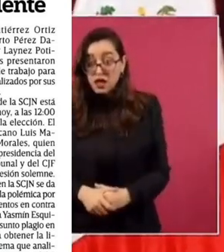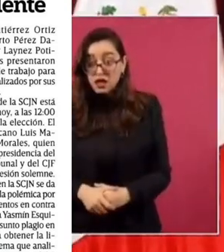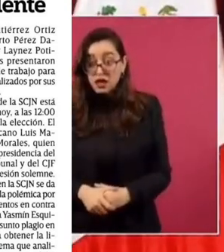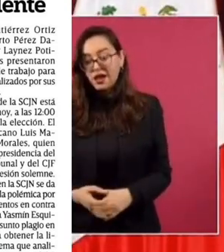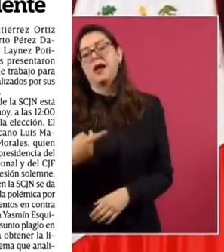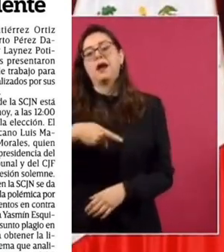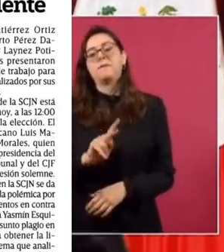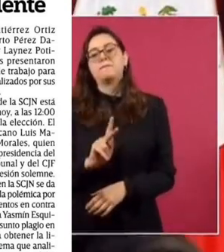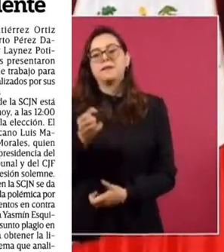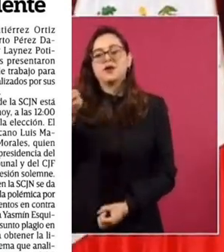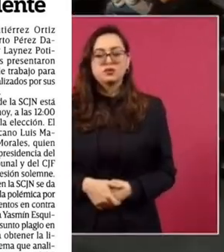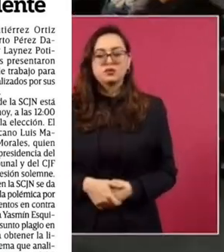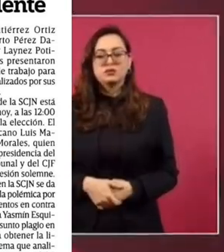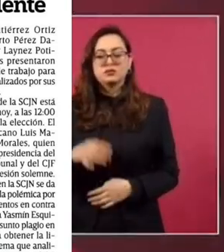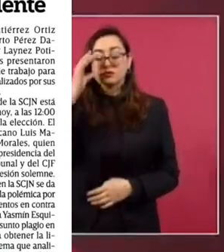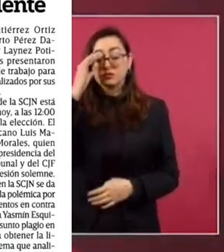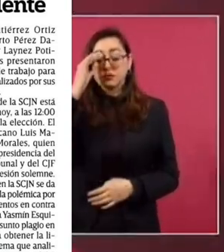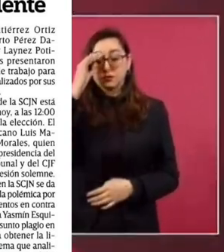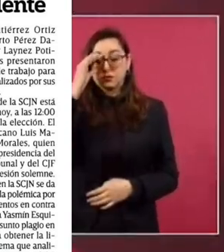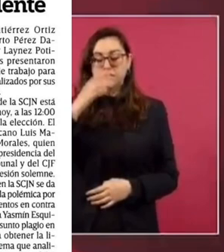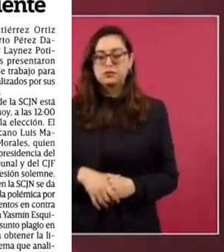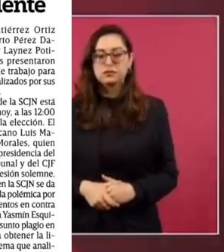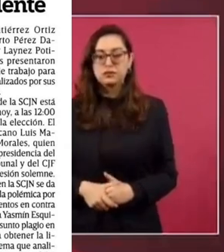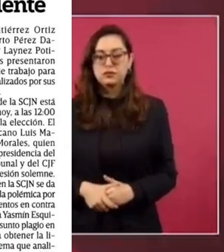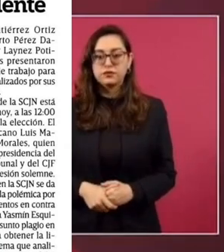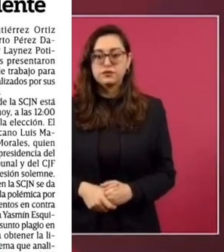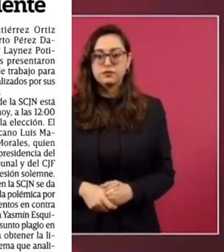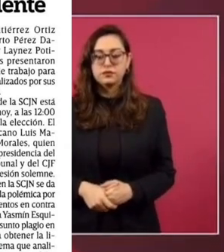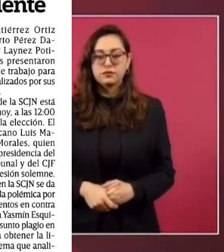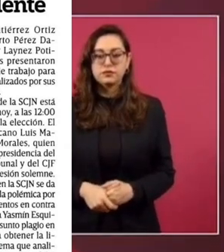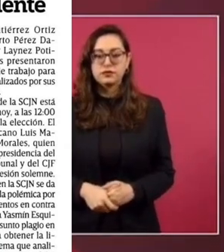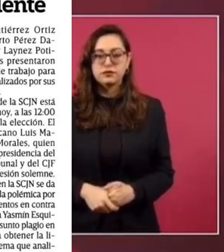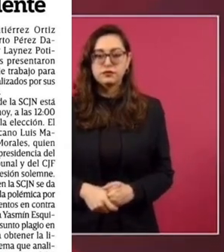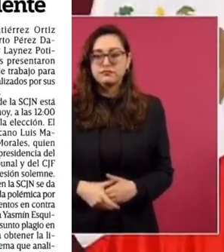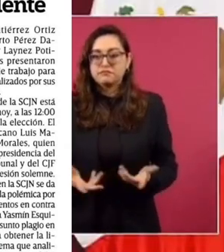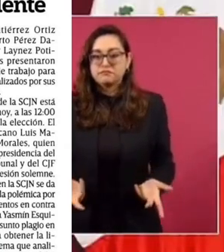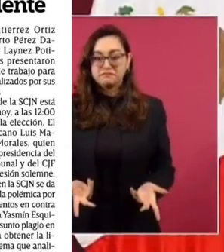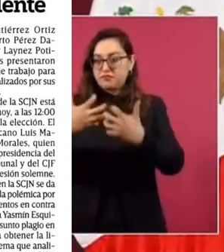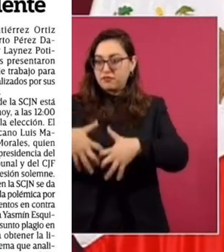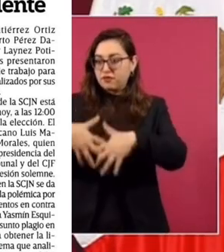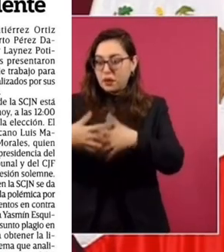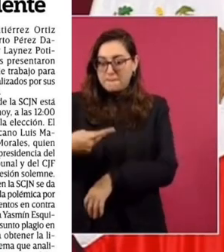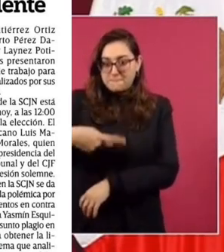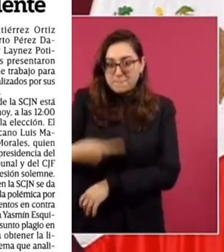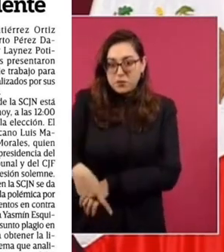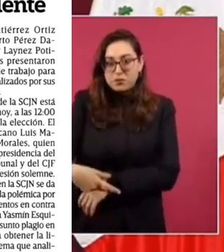corte? ¿Qué me puedes juzgar? Si les digo que para defender la industria eléctrica nacional